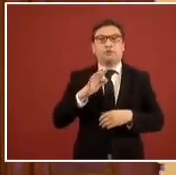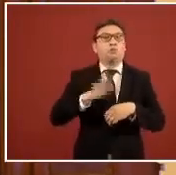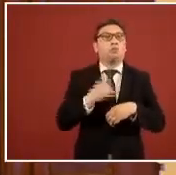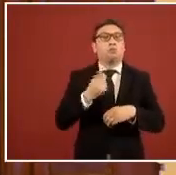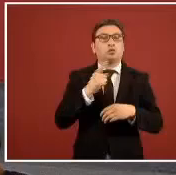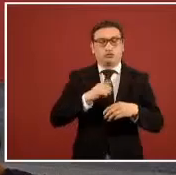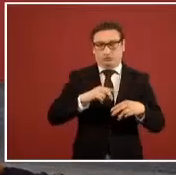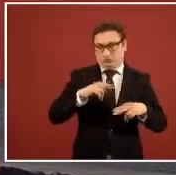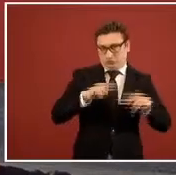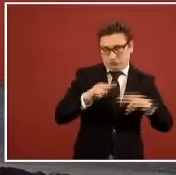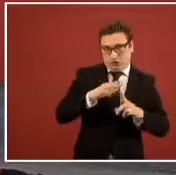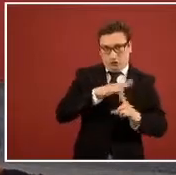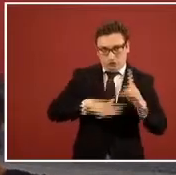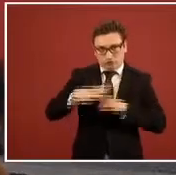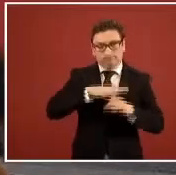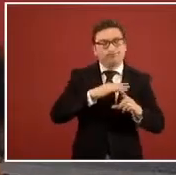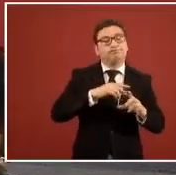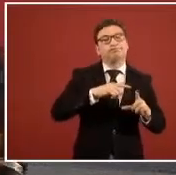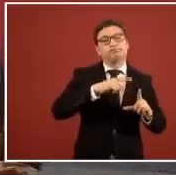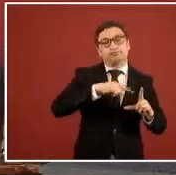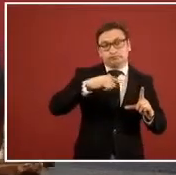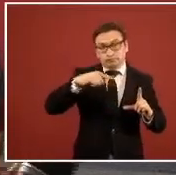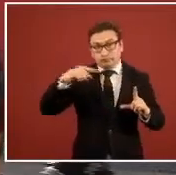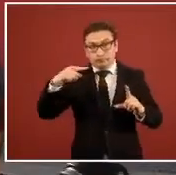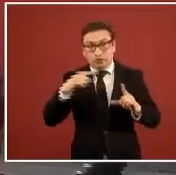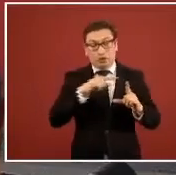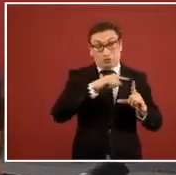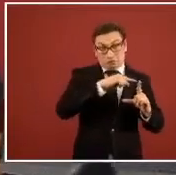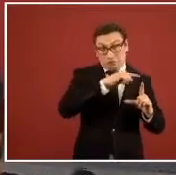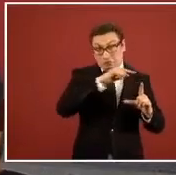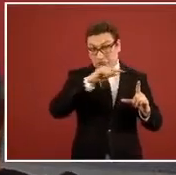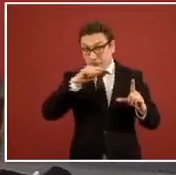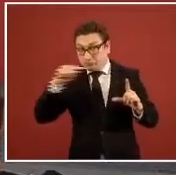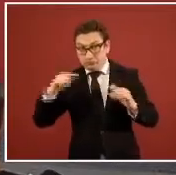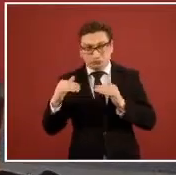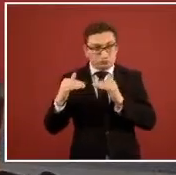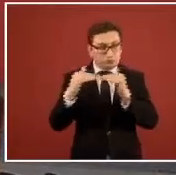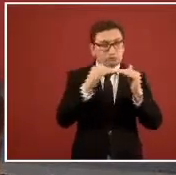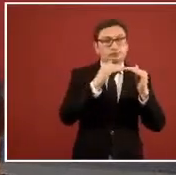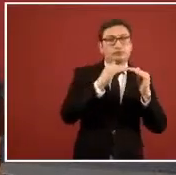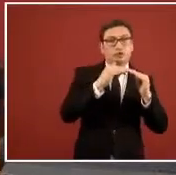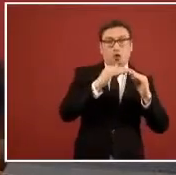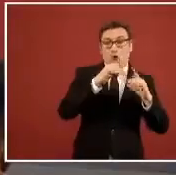esa tendencia empieza a ser o más estable o inclusive empieza a